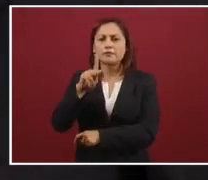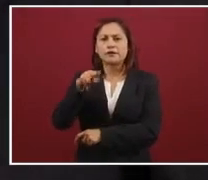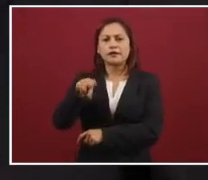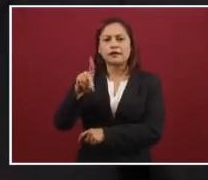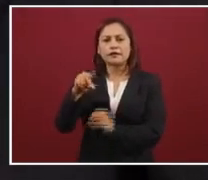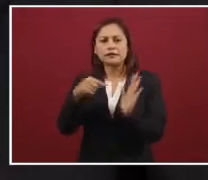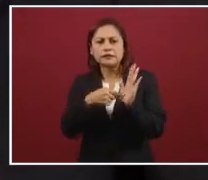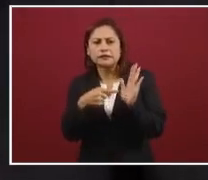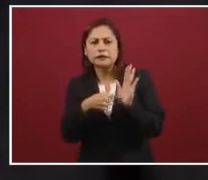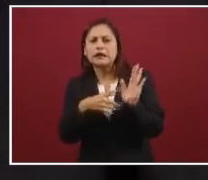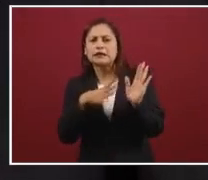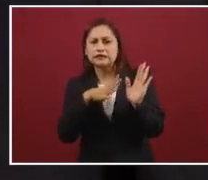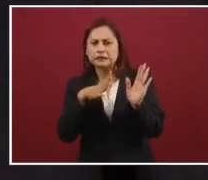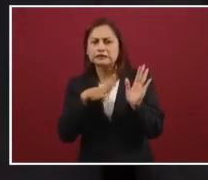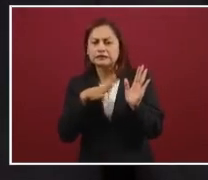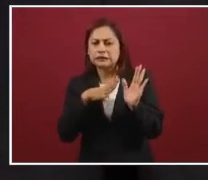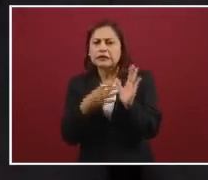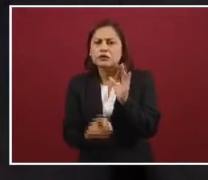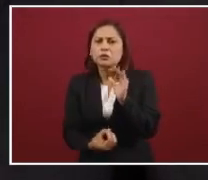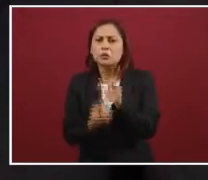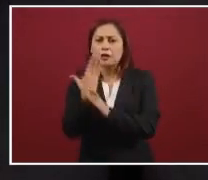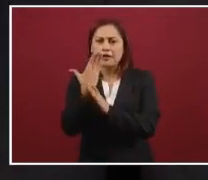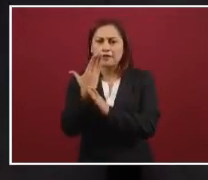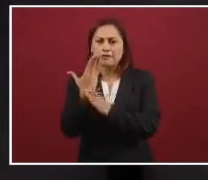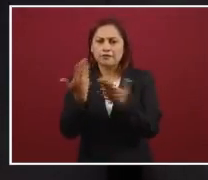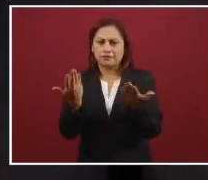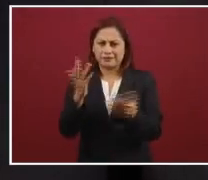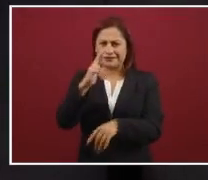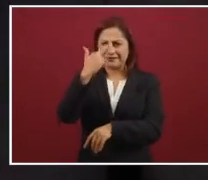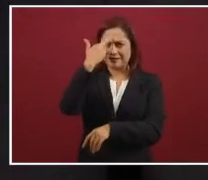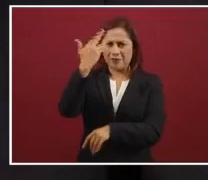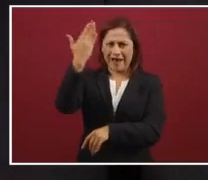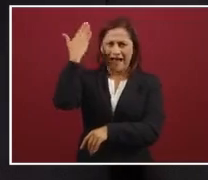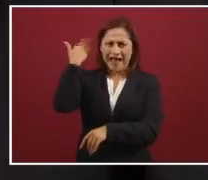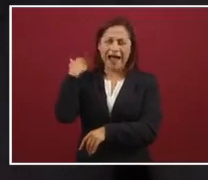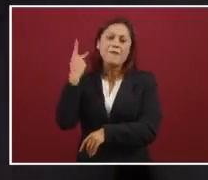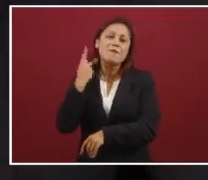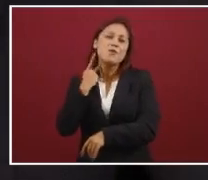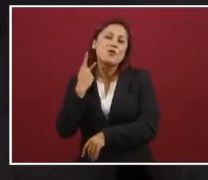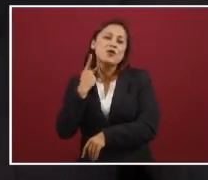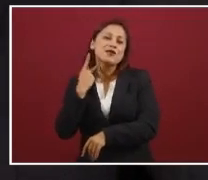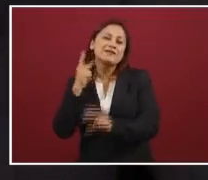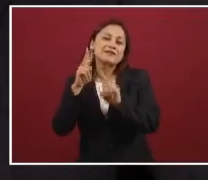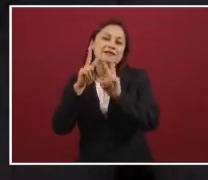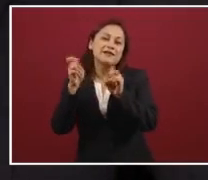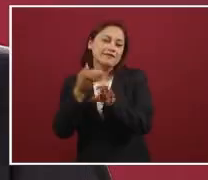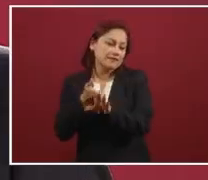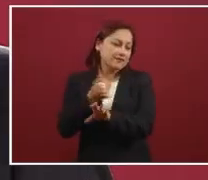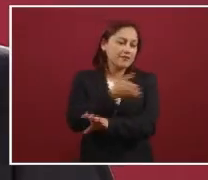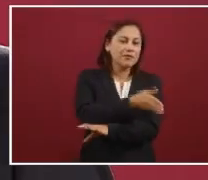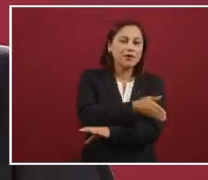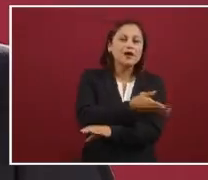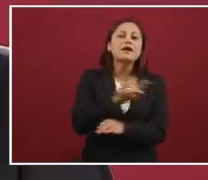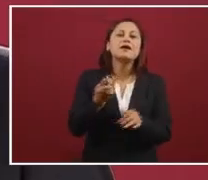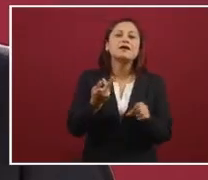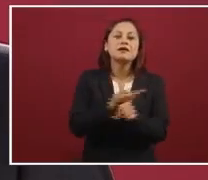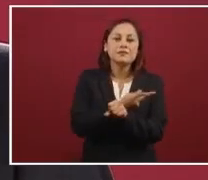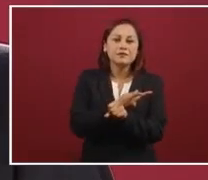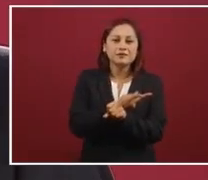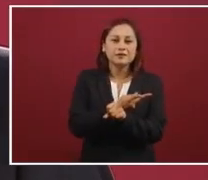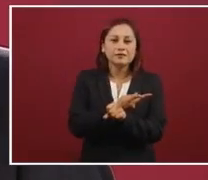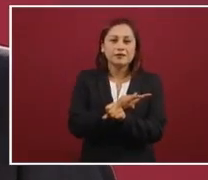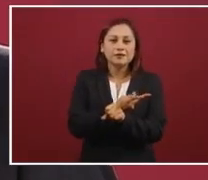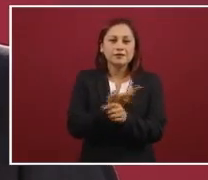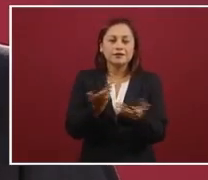¿Qué pasaba con la política neoliberal? ¿Qué no la agenda que se